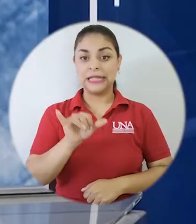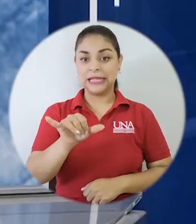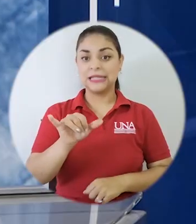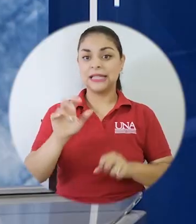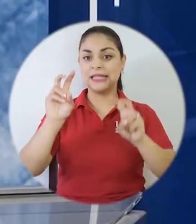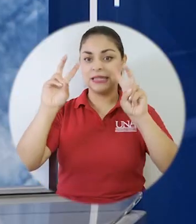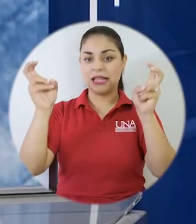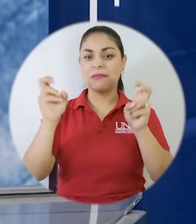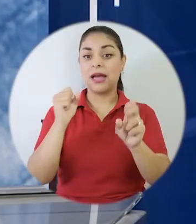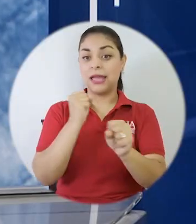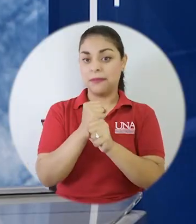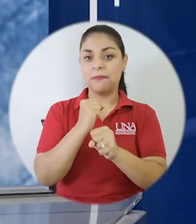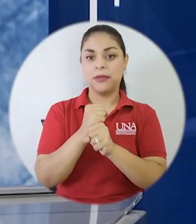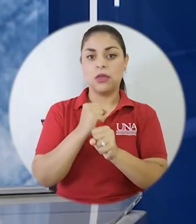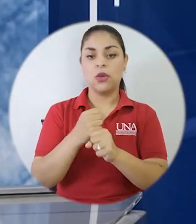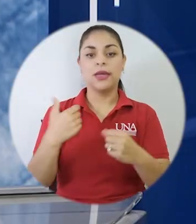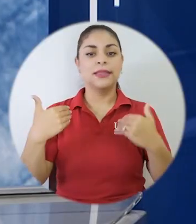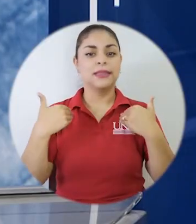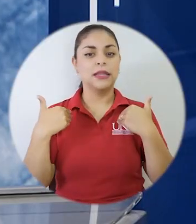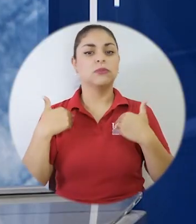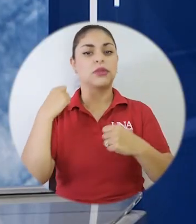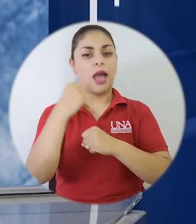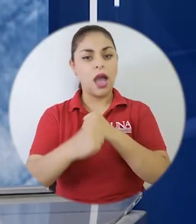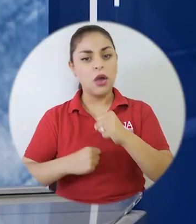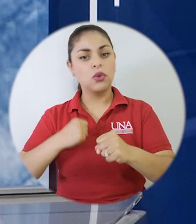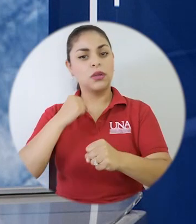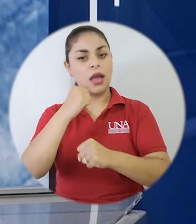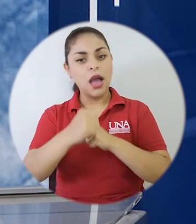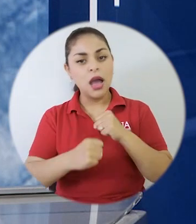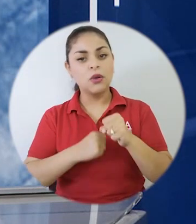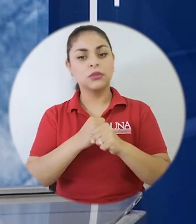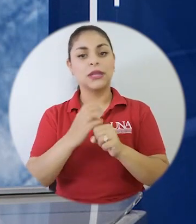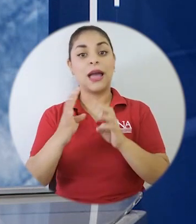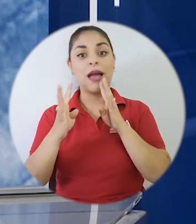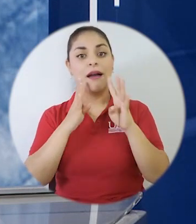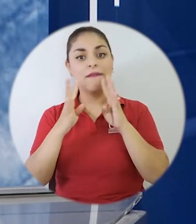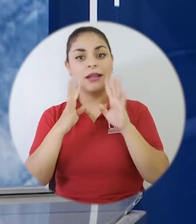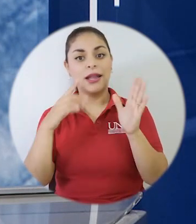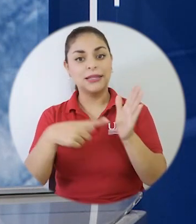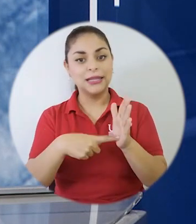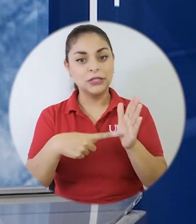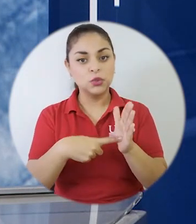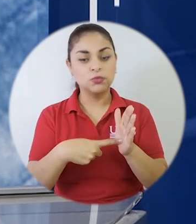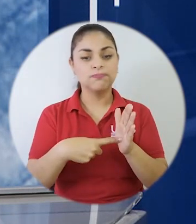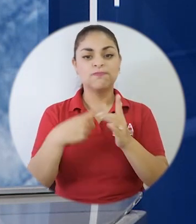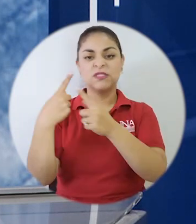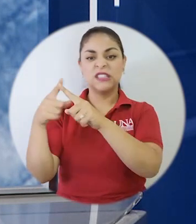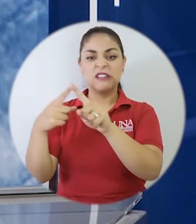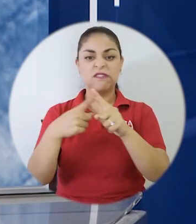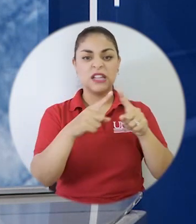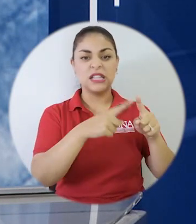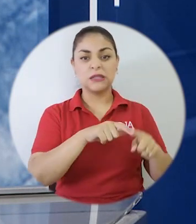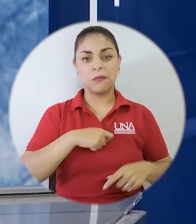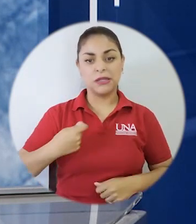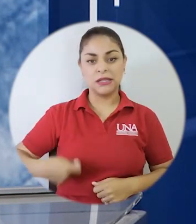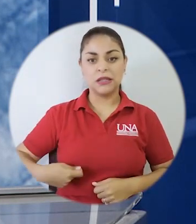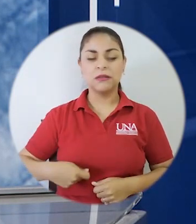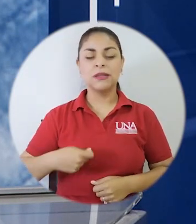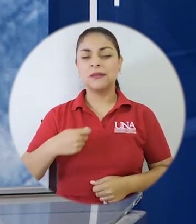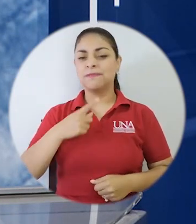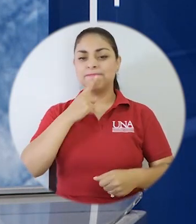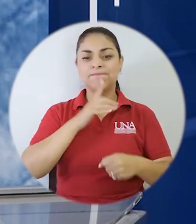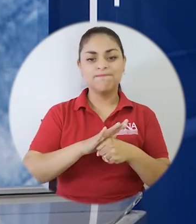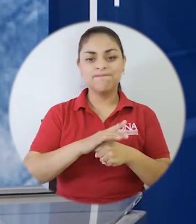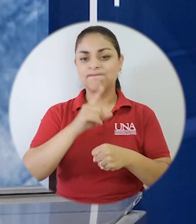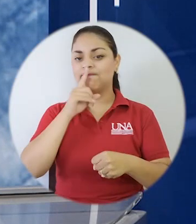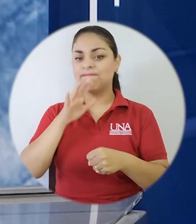tema del empleo, o sea, tenemos años de estar hablando de esto, ¿verdad? Diferentes gobiernos